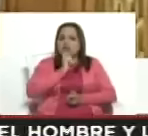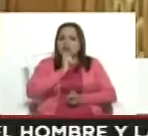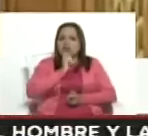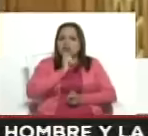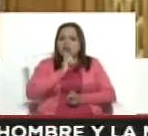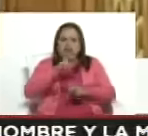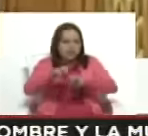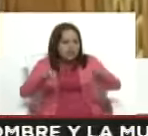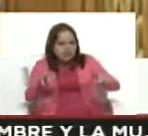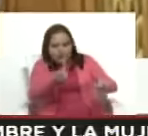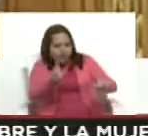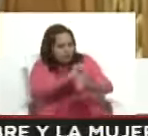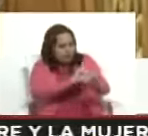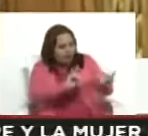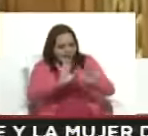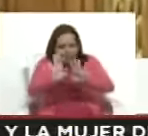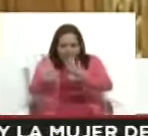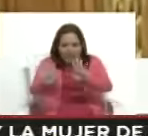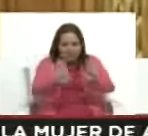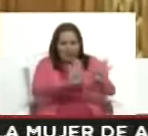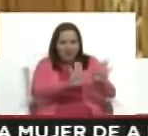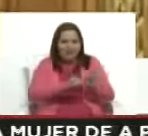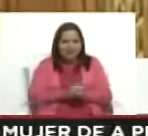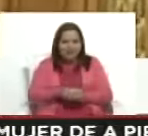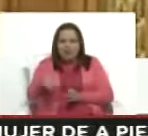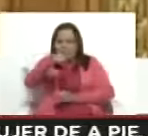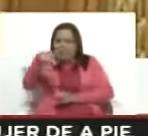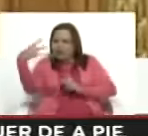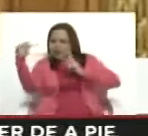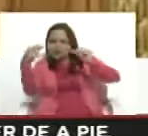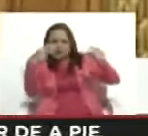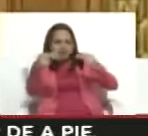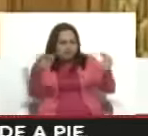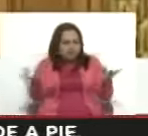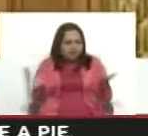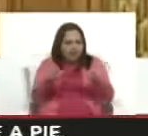Siéntese que no he terminado. No sé por dónde van.